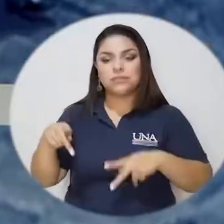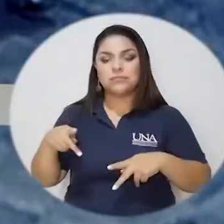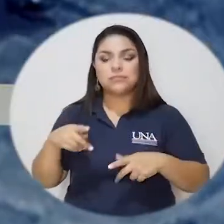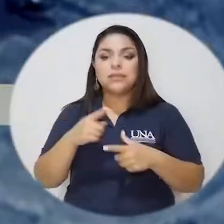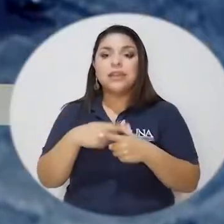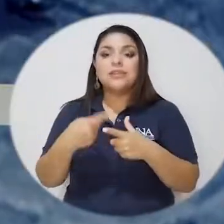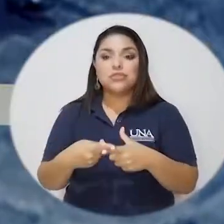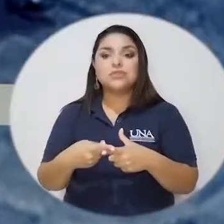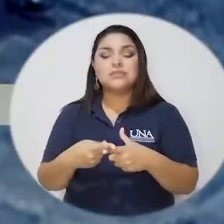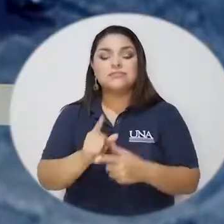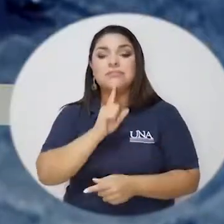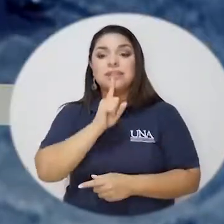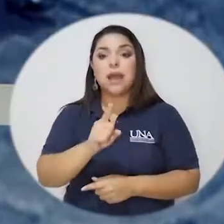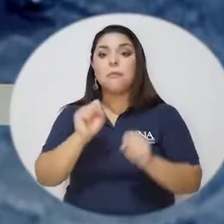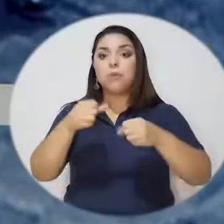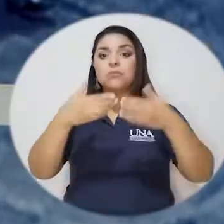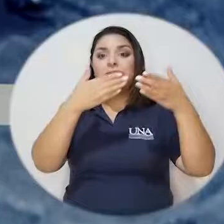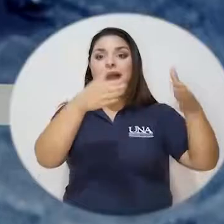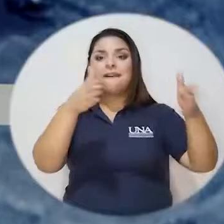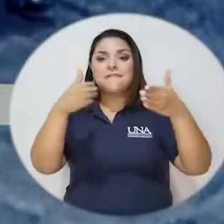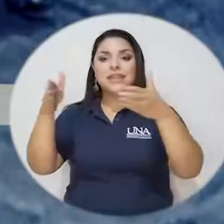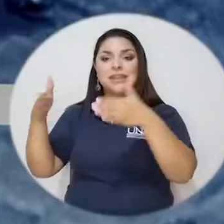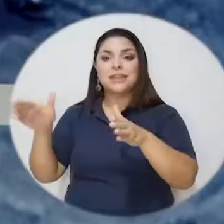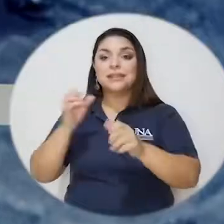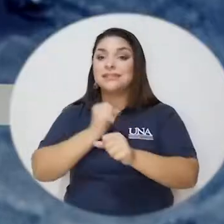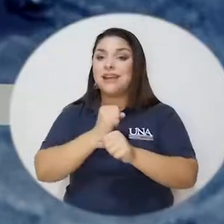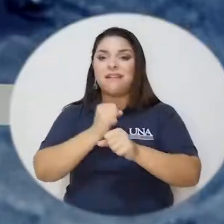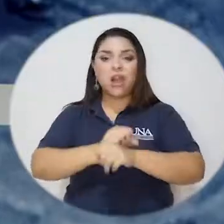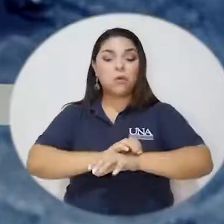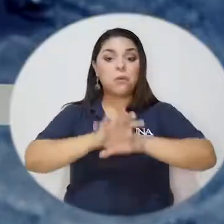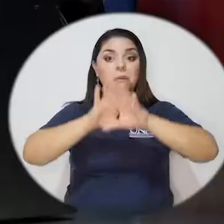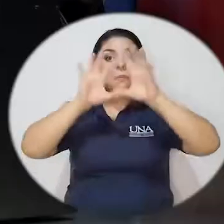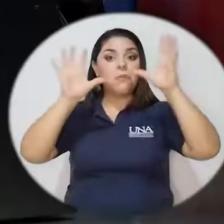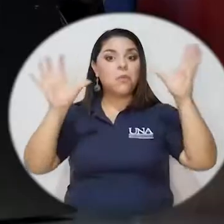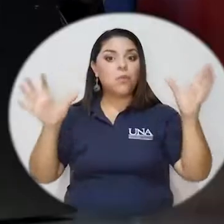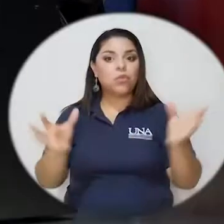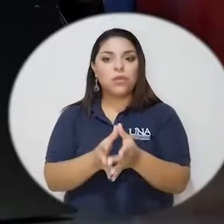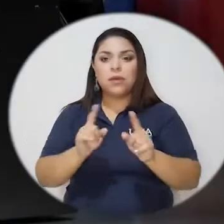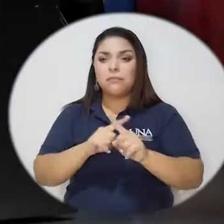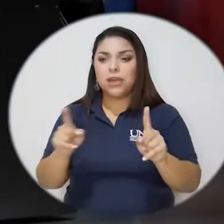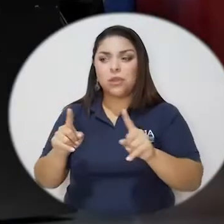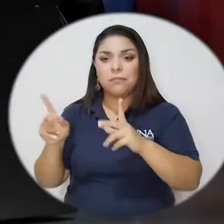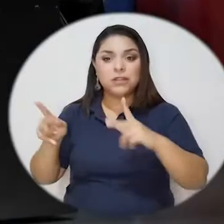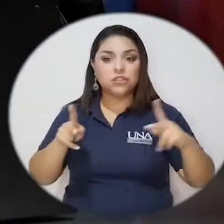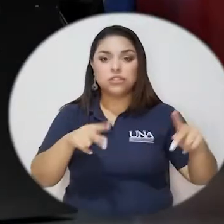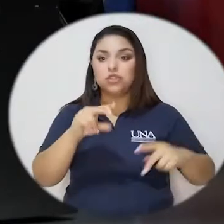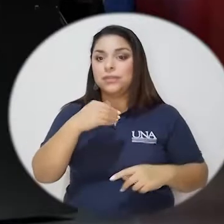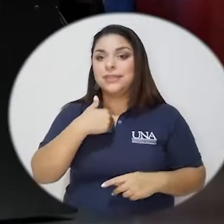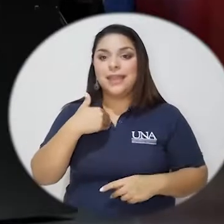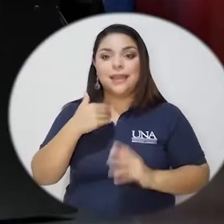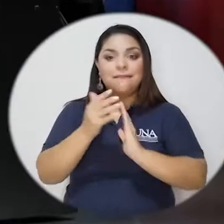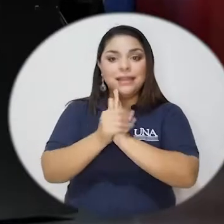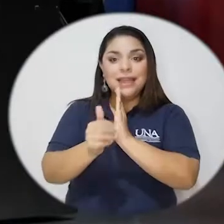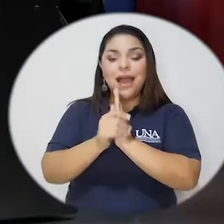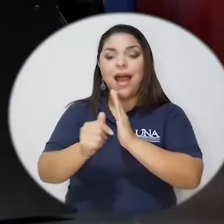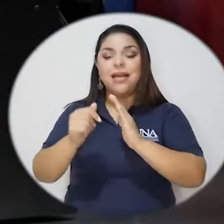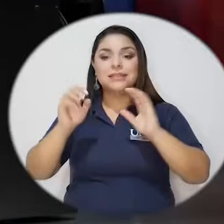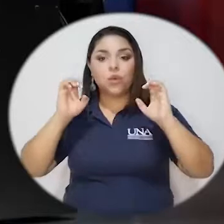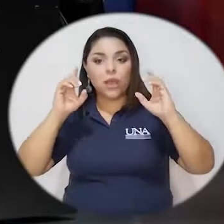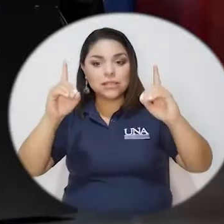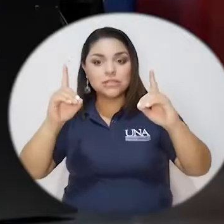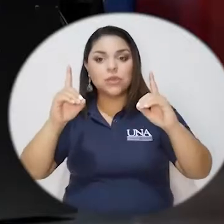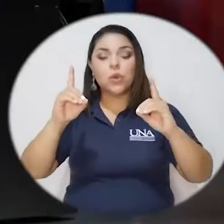Entonces, definitivamente podríamos abrir todos los empleos del mundo que si la población no cuenta con, ¿verdad?, con las herramientas,